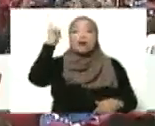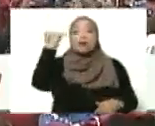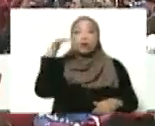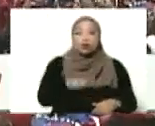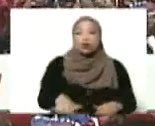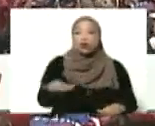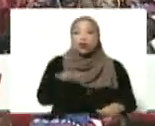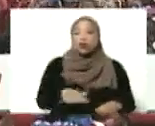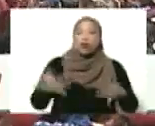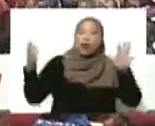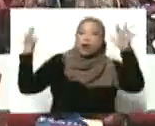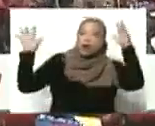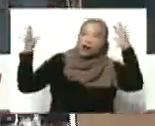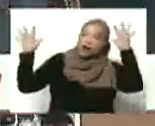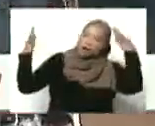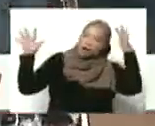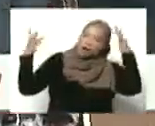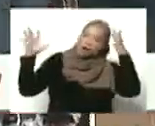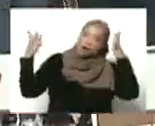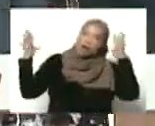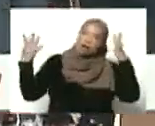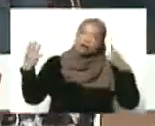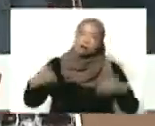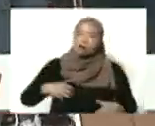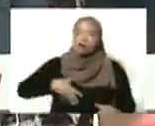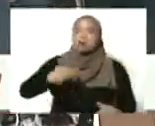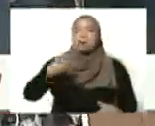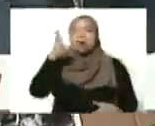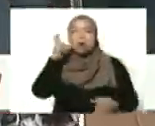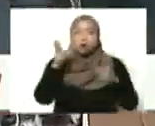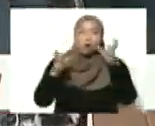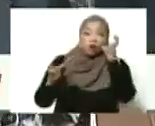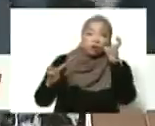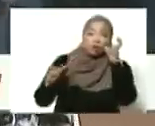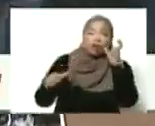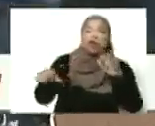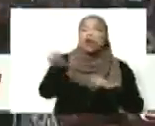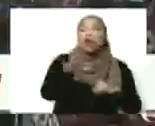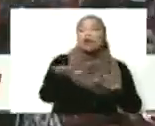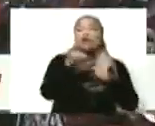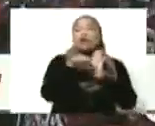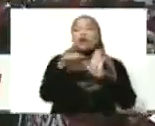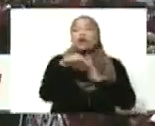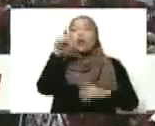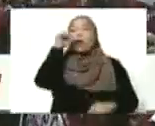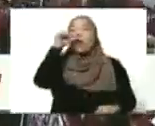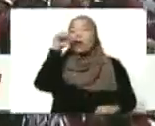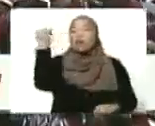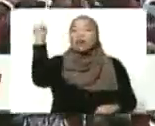Ganamos. Ganamos, ¿verdad? Escuche, ¿dónde están los hombres de Yaracuy?